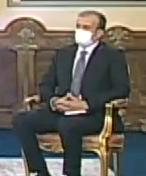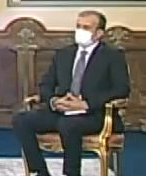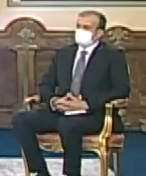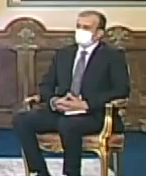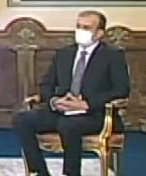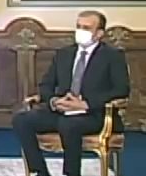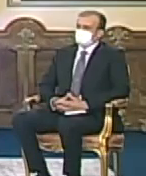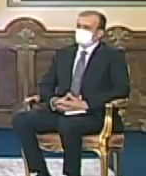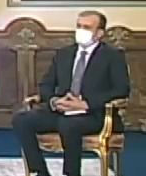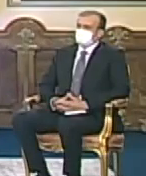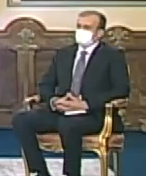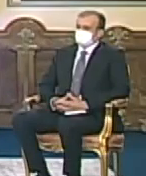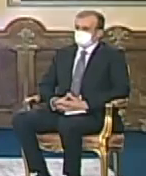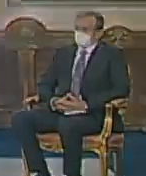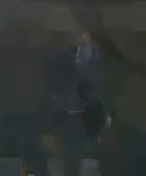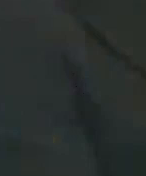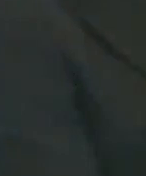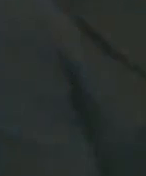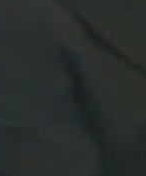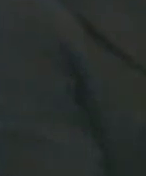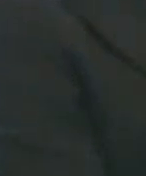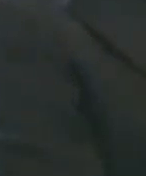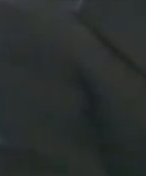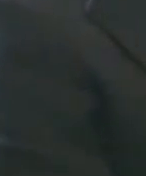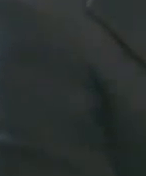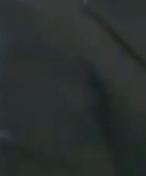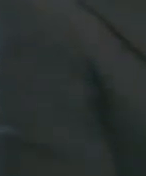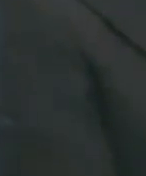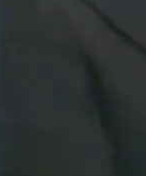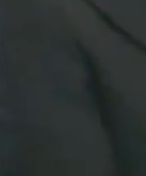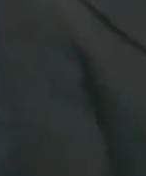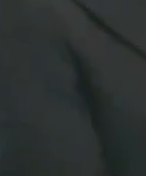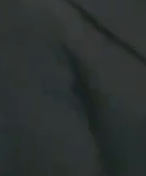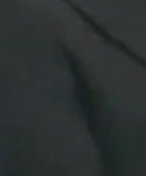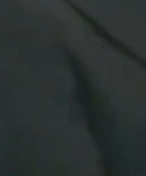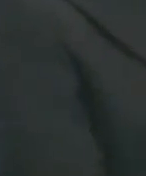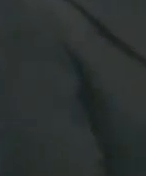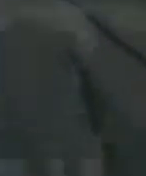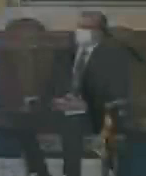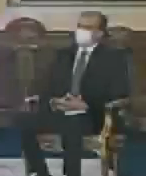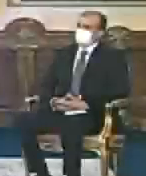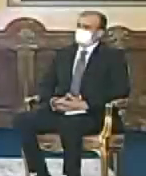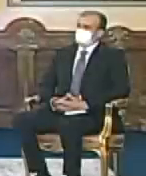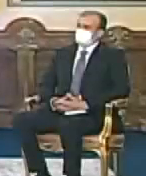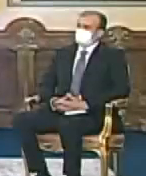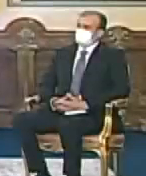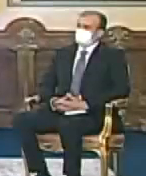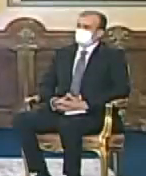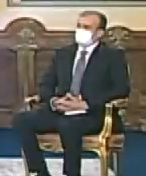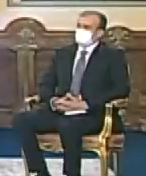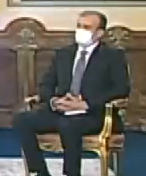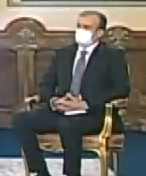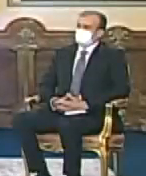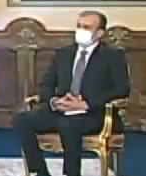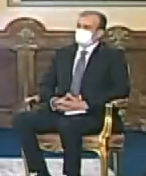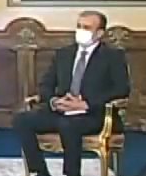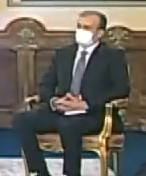Asdrúbal Chávez, miembros de su junta directiva, gerentes presentes, compañero